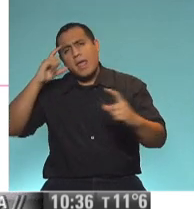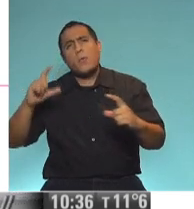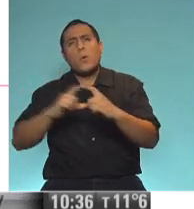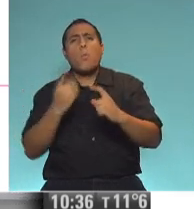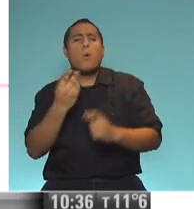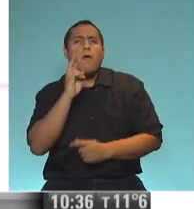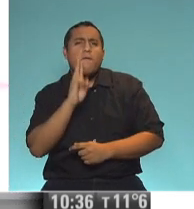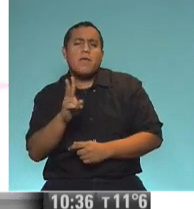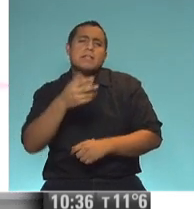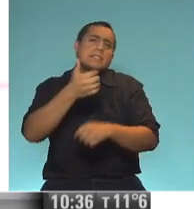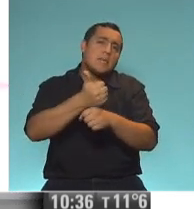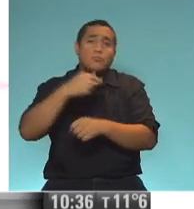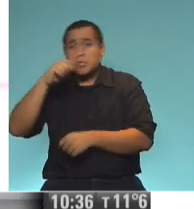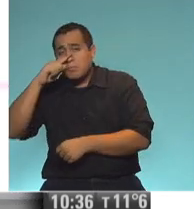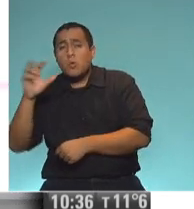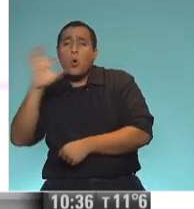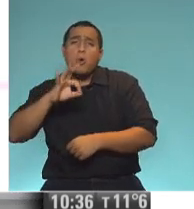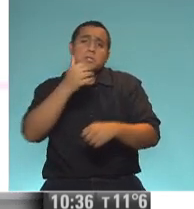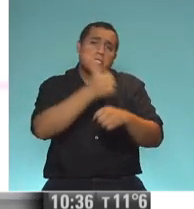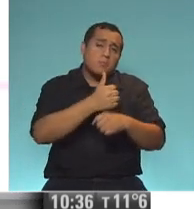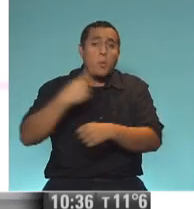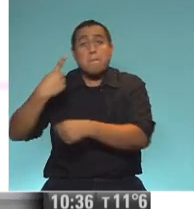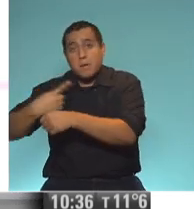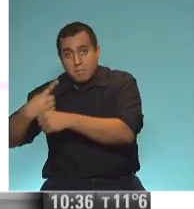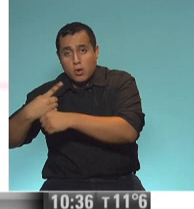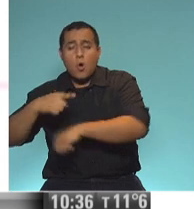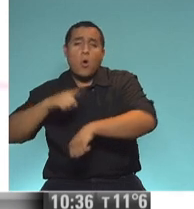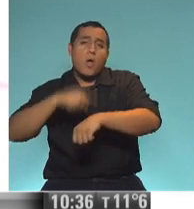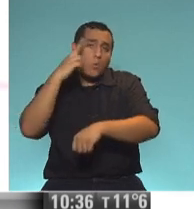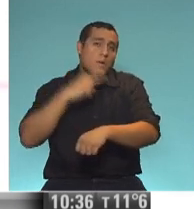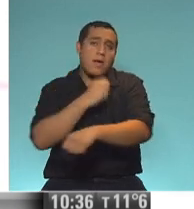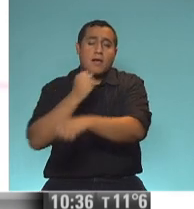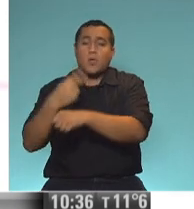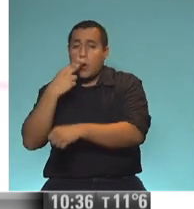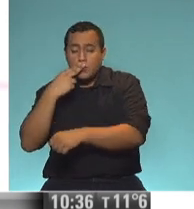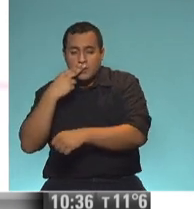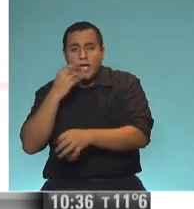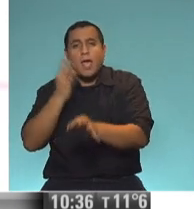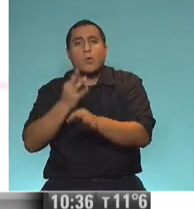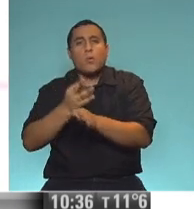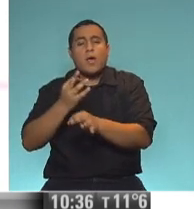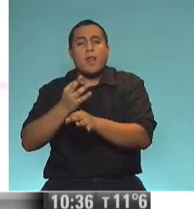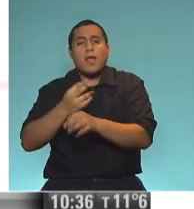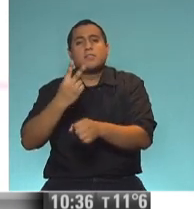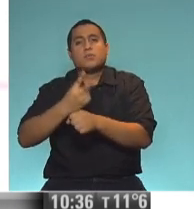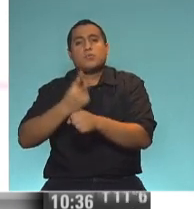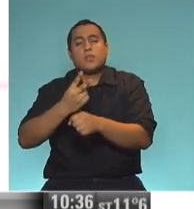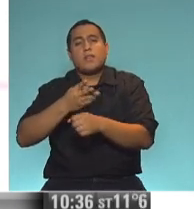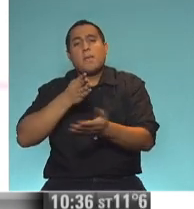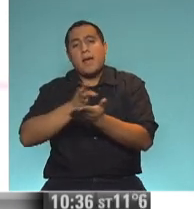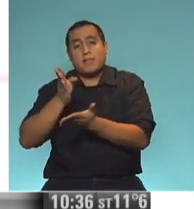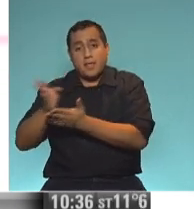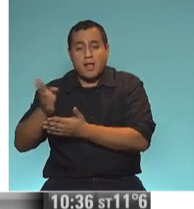ver el contenido de sexto y séptimo, o sexto y primer año, de 9 a 11. Las materias del ciclo básico del secundario de 11 a